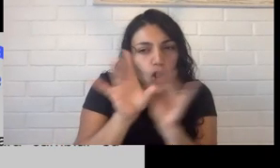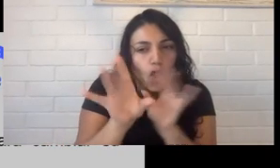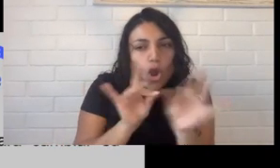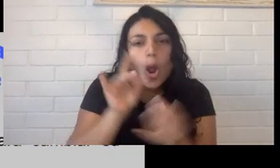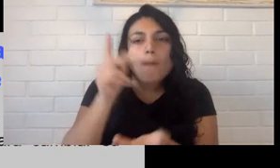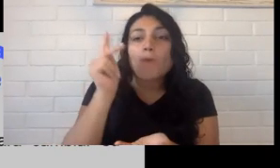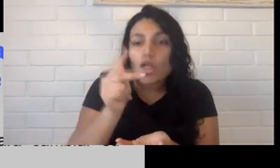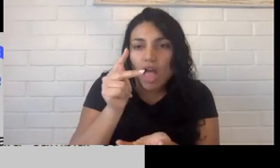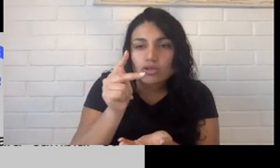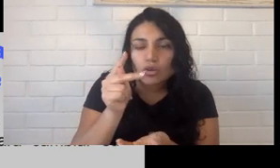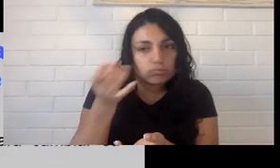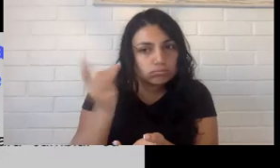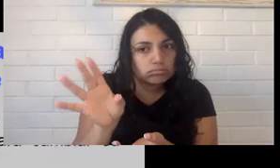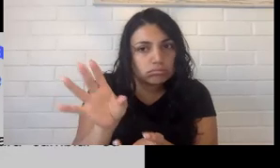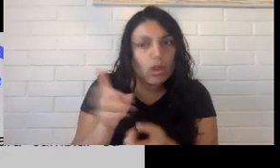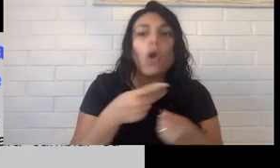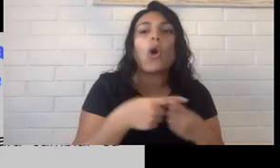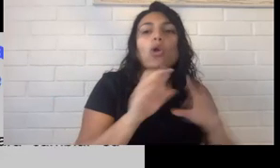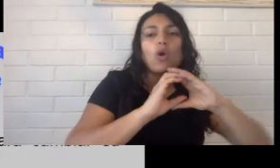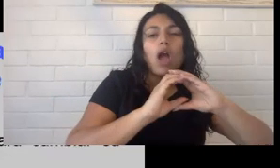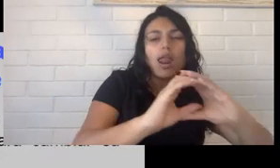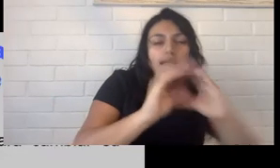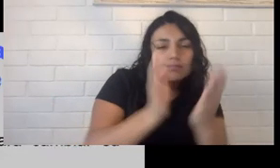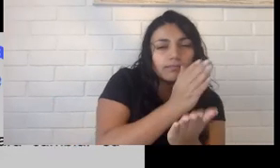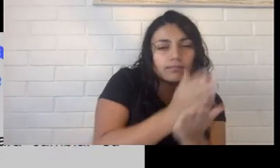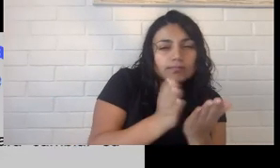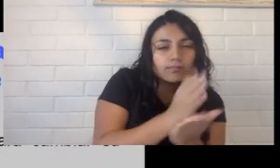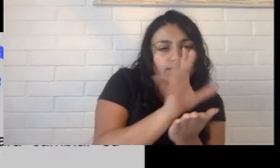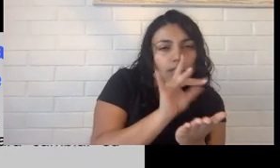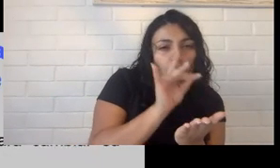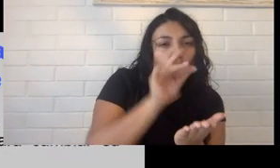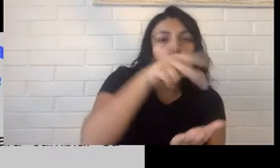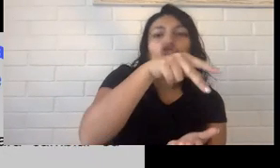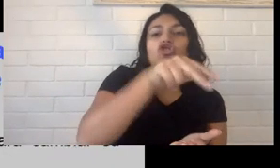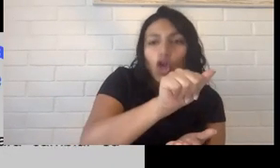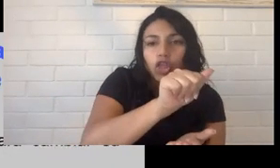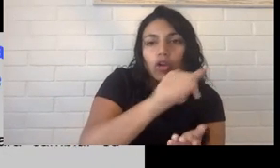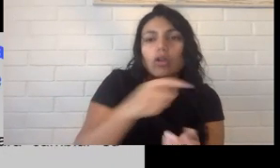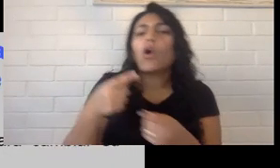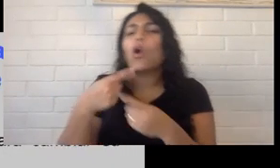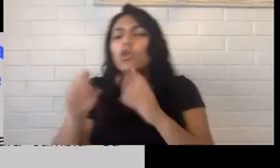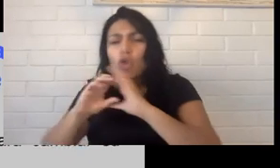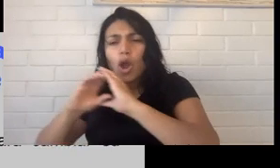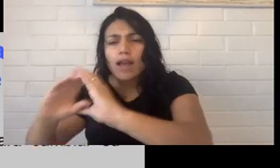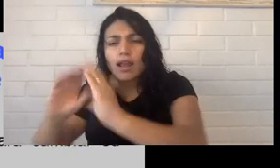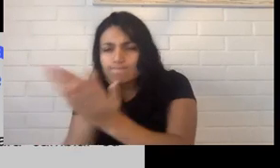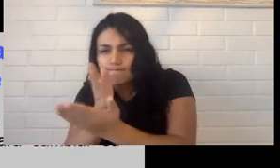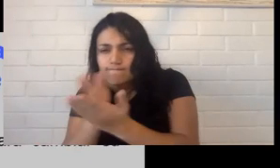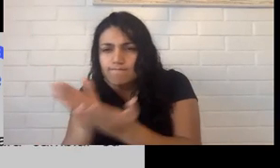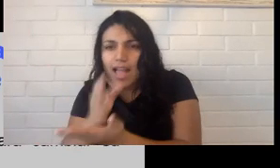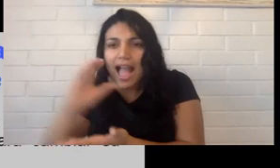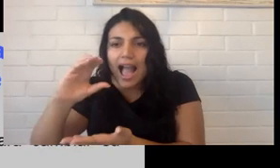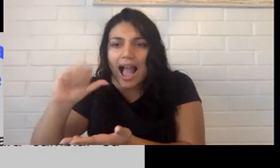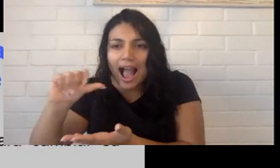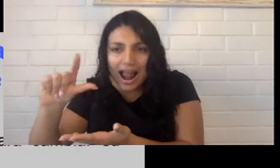potasio. Otros canales iónicos van a ser selectivos al sodio. Otros van a ser selectivos al calcio.